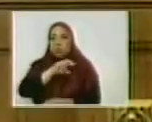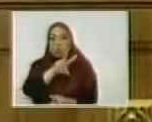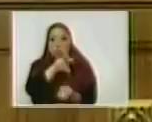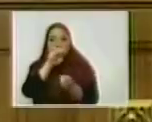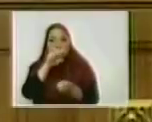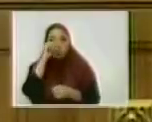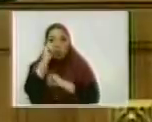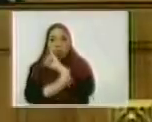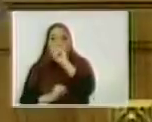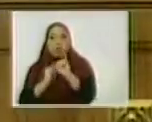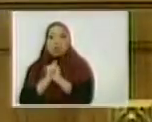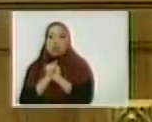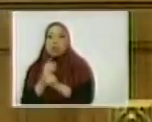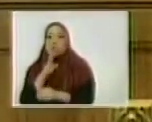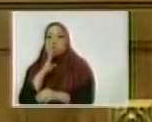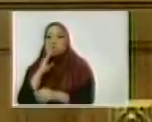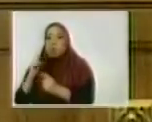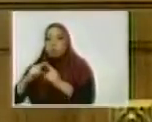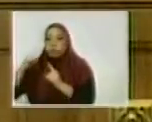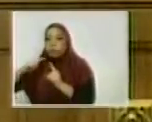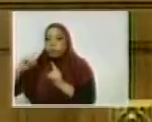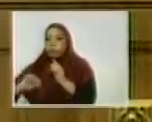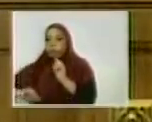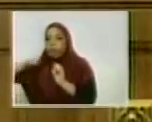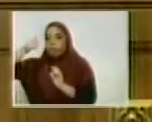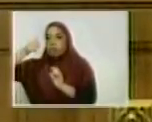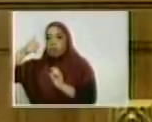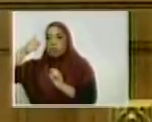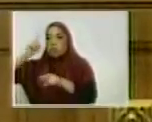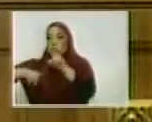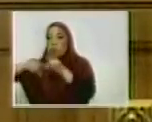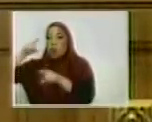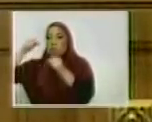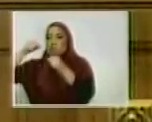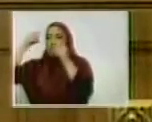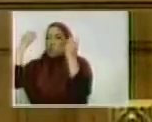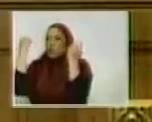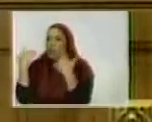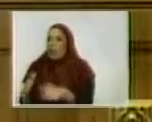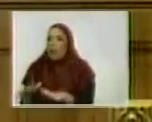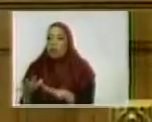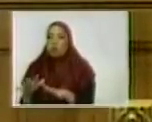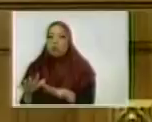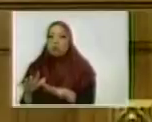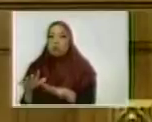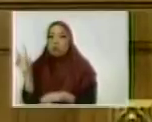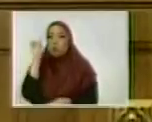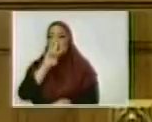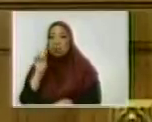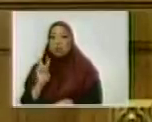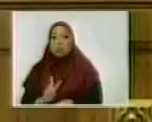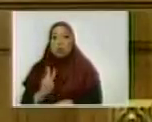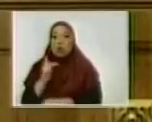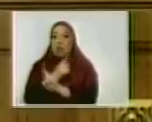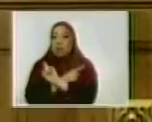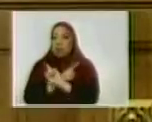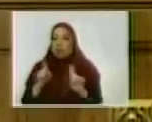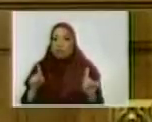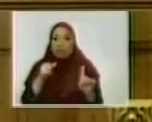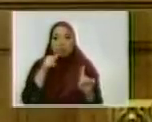reaccionaria internacional incrementa la inflación. Nosotros debemos adecuar a la República de